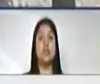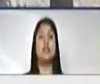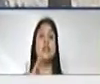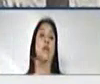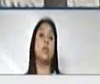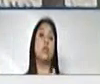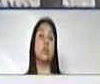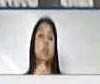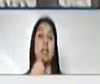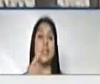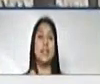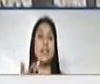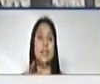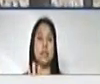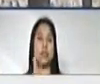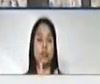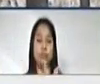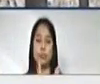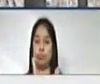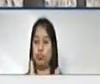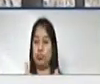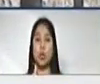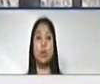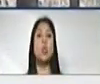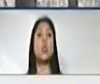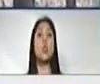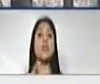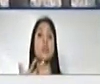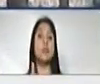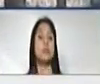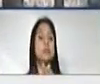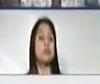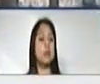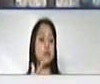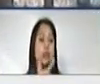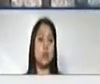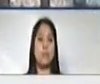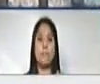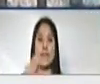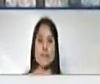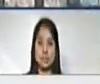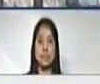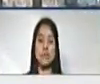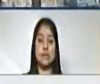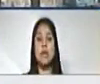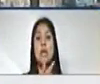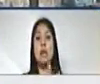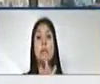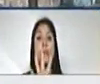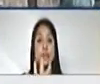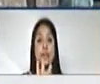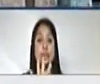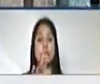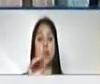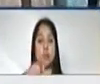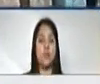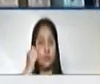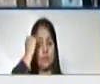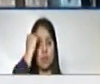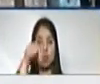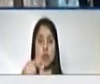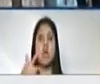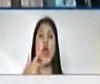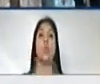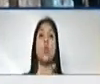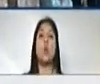de la vacuna que ha llegado a suelo guatemalteco, que incluye a las personas mayores de 70 años. Esto también en algún momento después